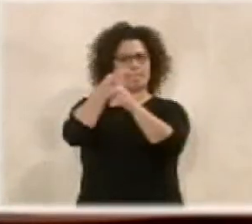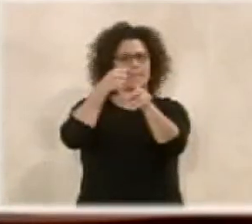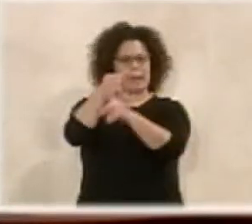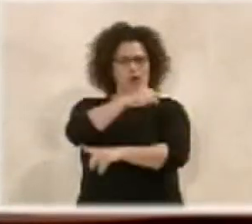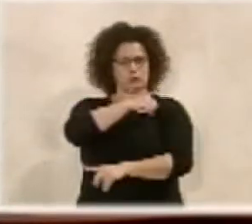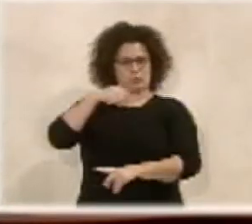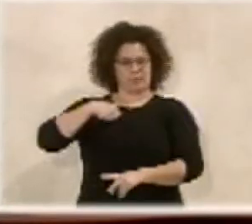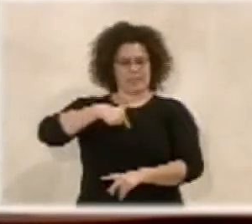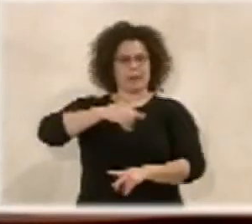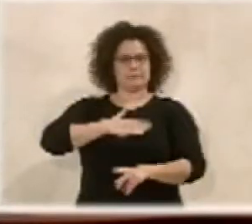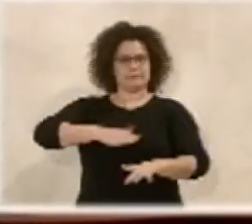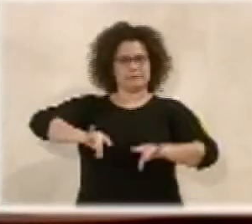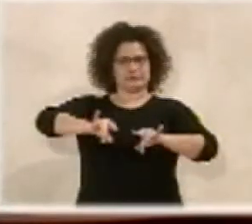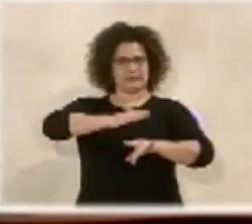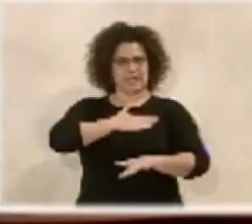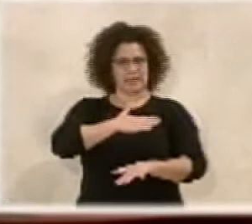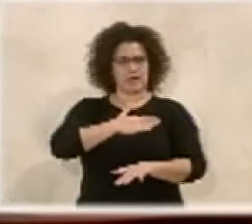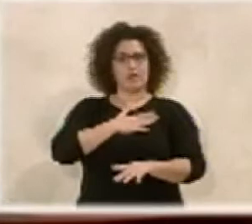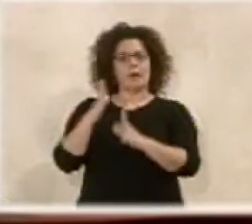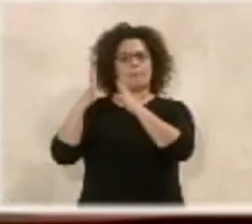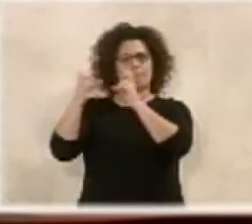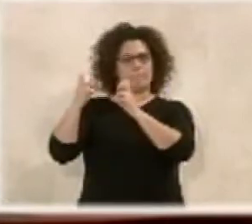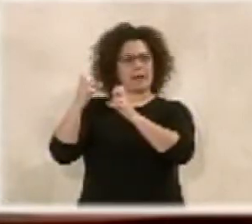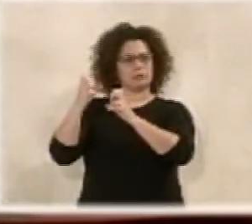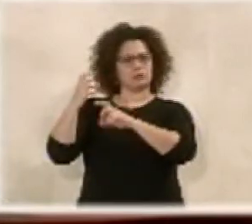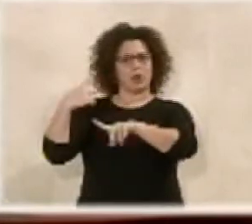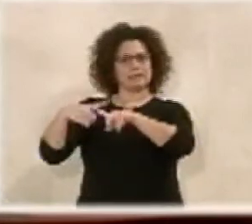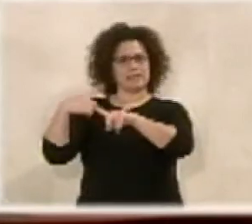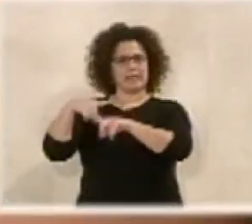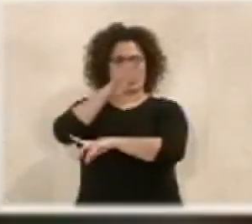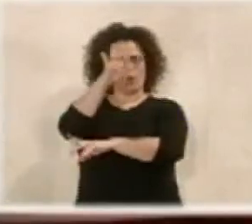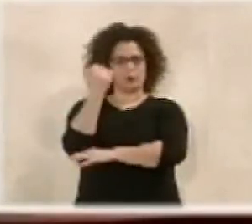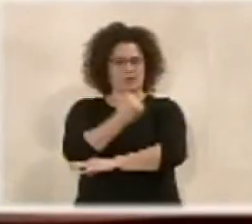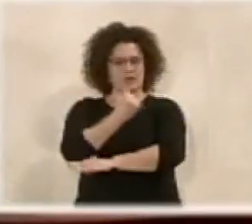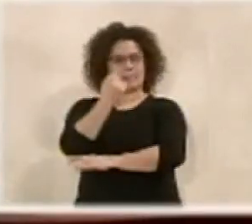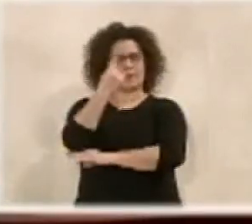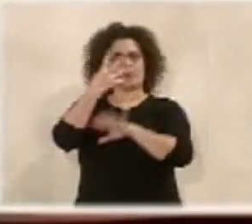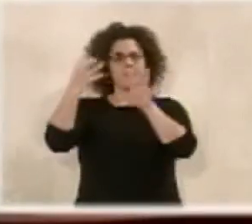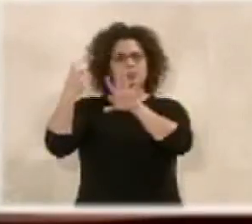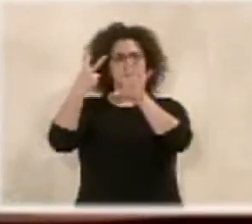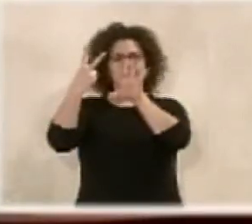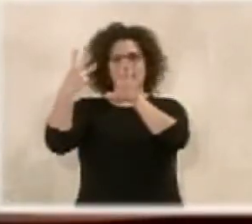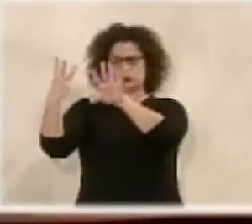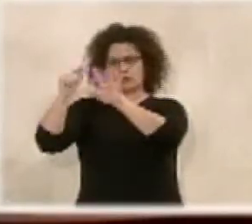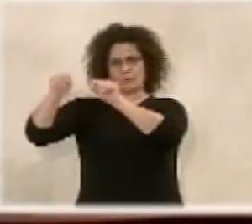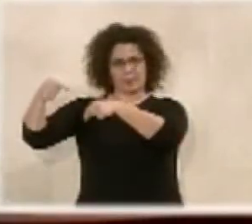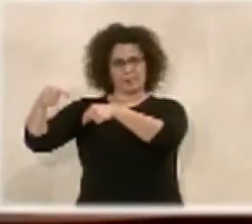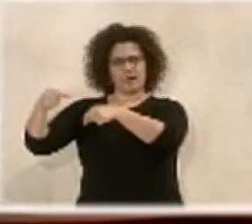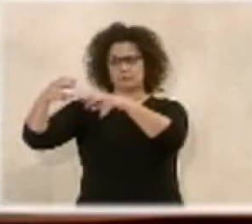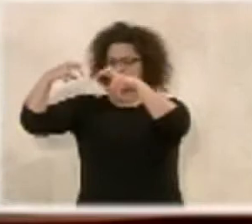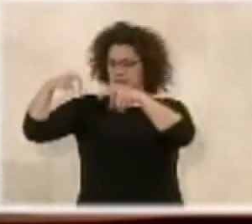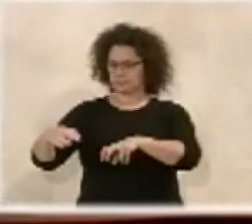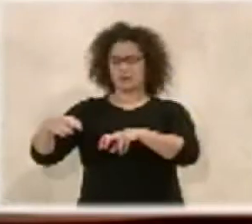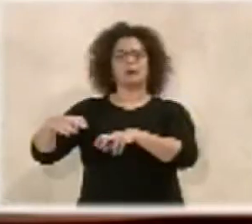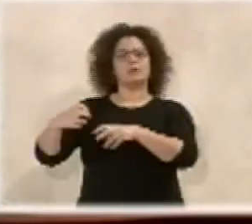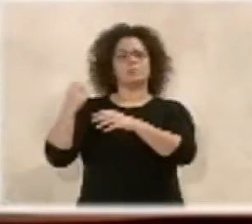nuestra tierra. Con el pacto de Antequera, firmado el 4 de diciembre de 1978, fue cuando se sentaron las